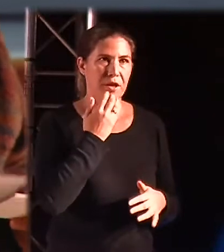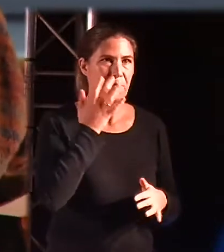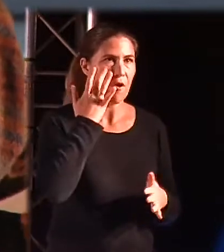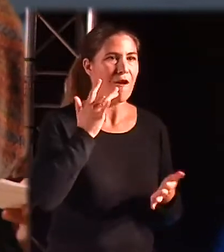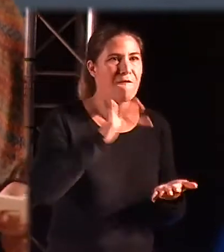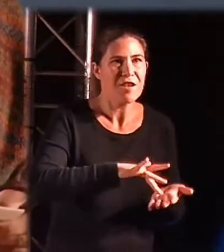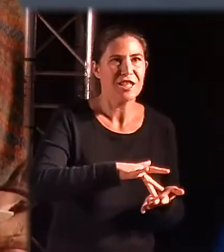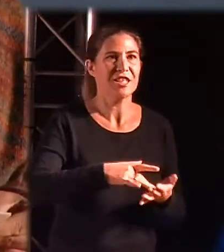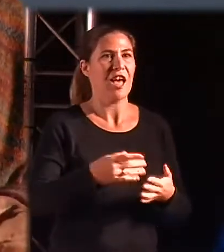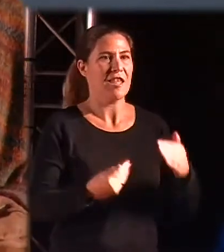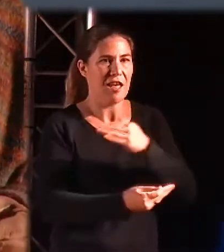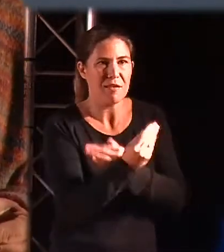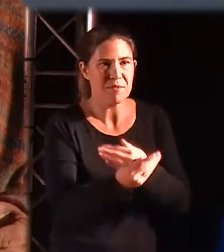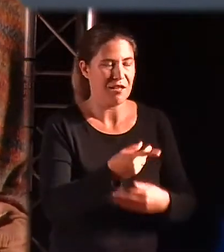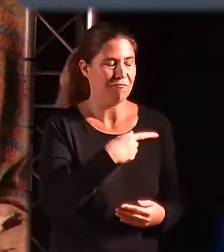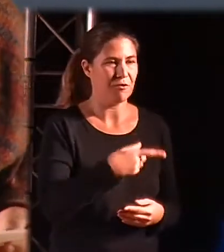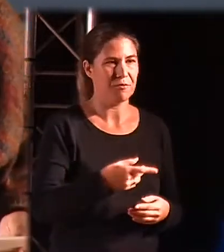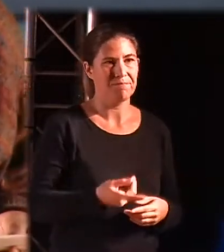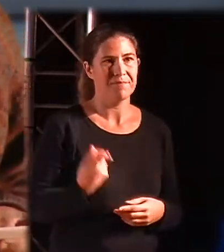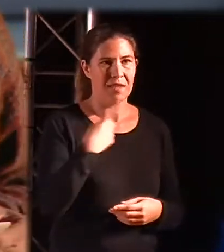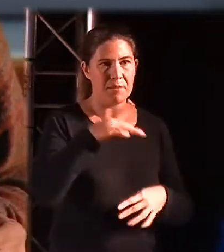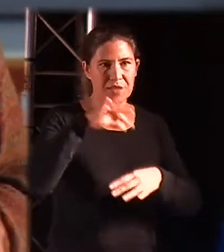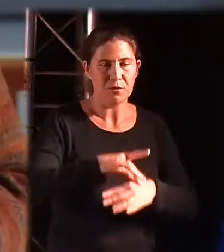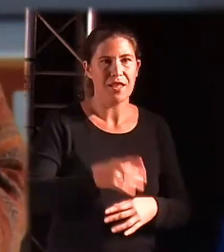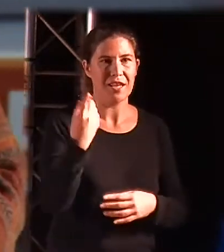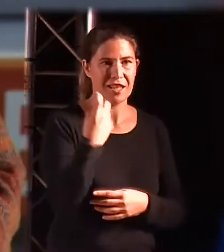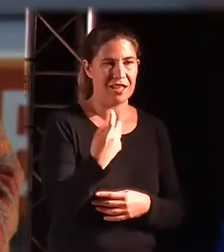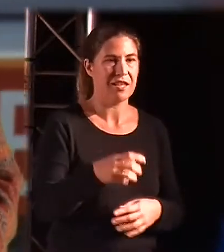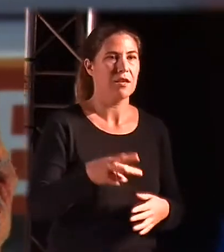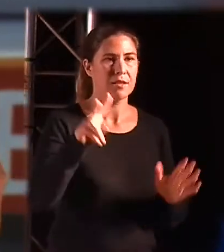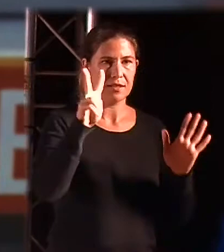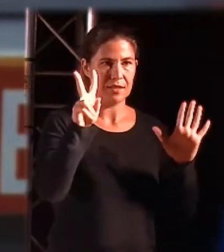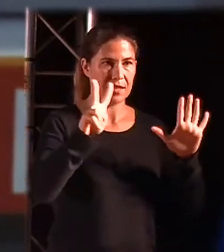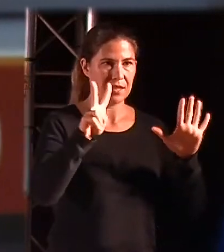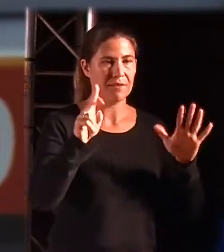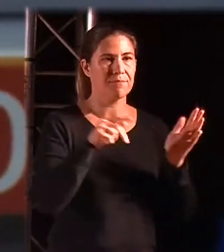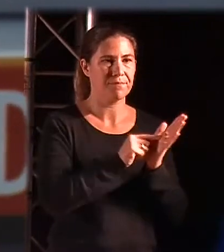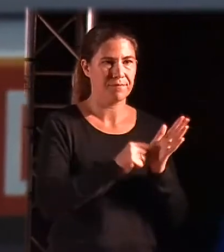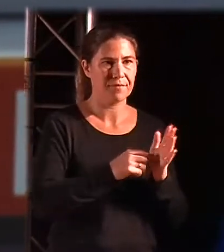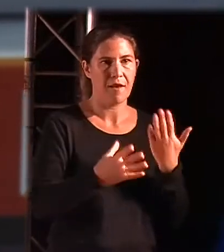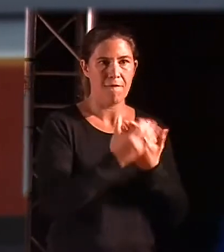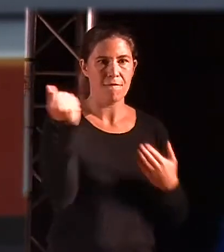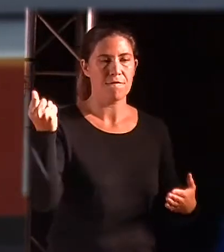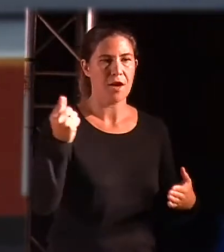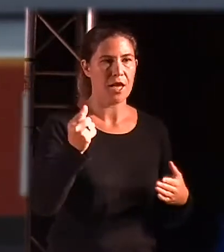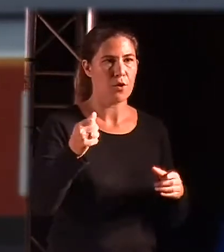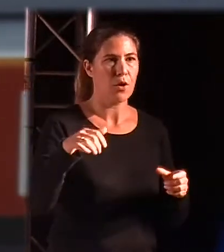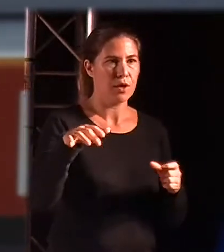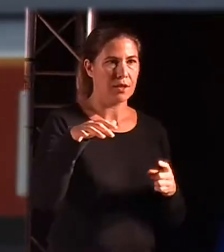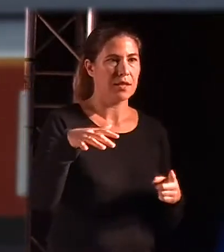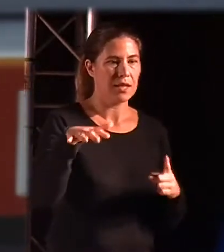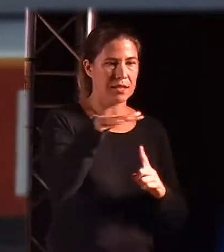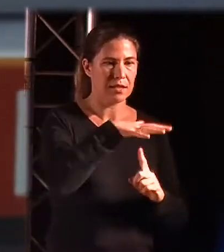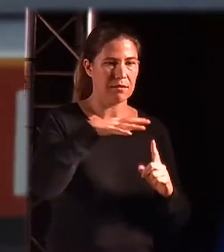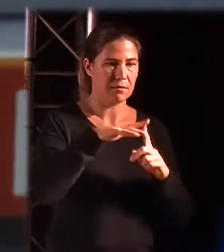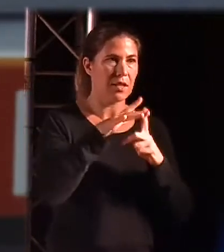uno, por razones de seguridad. Número 7. Error de contexto. Bueno, en esta historia, un